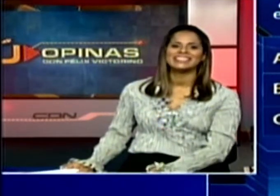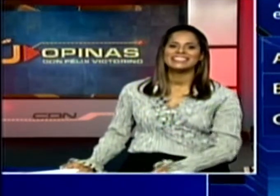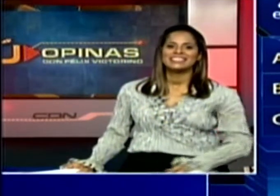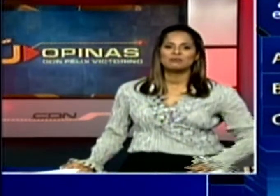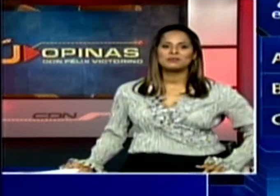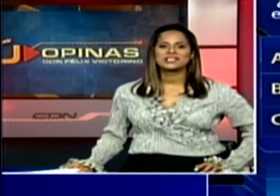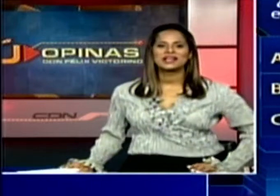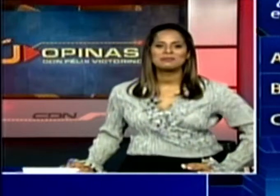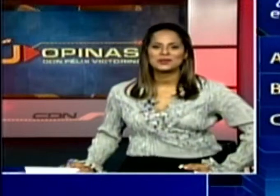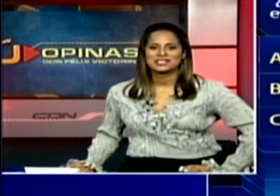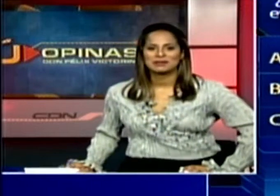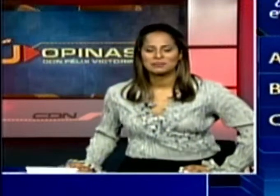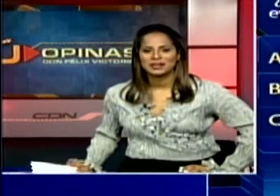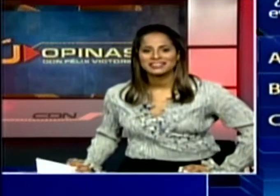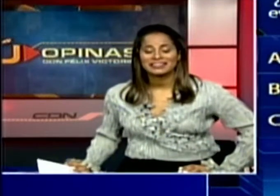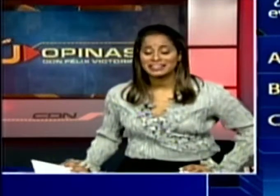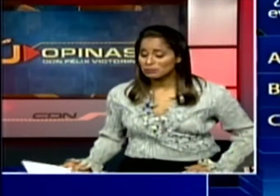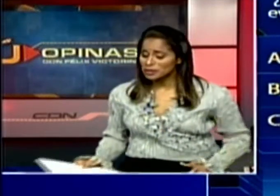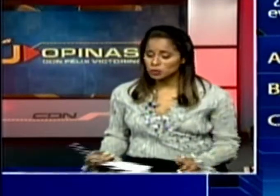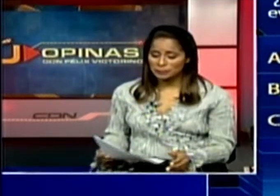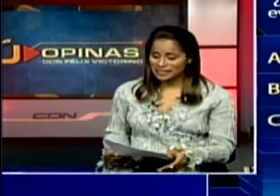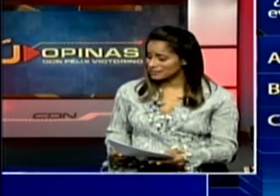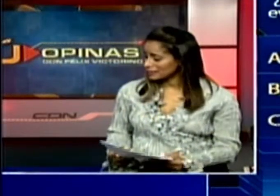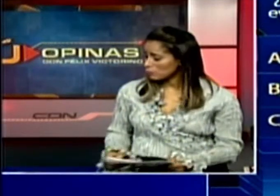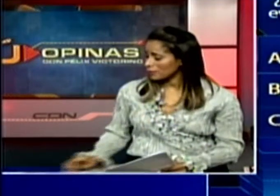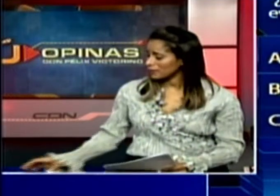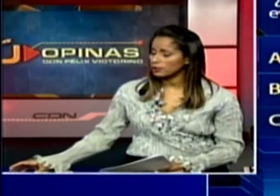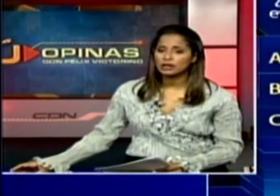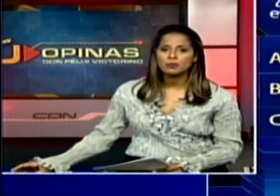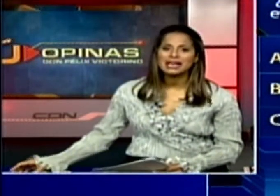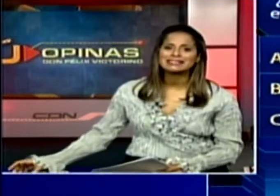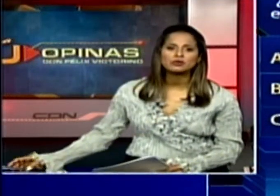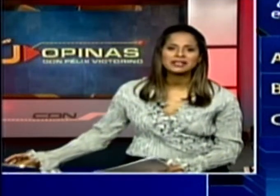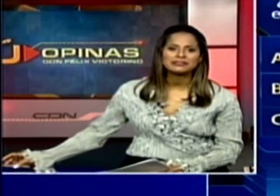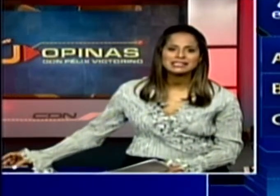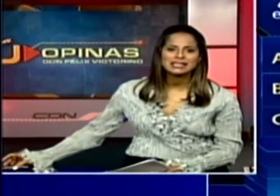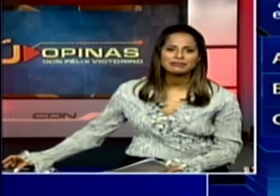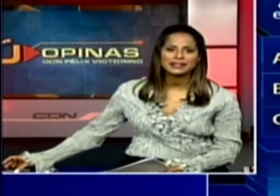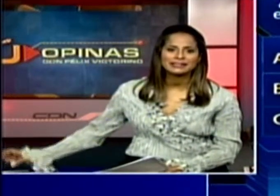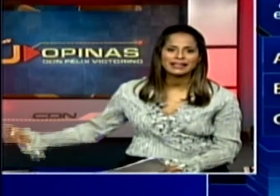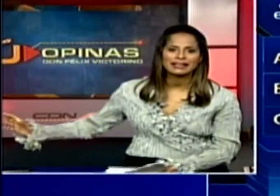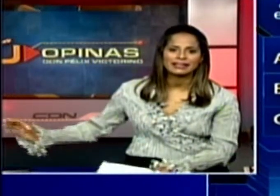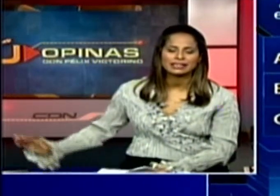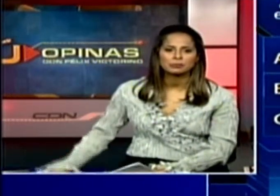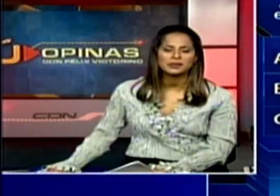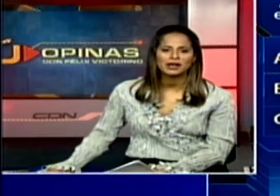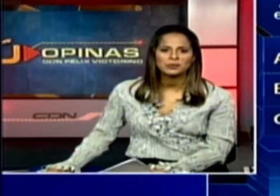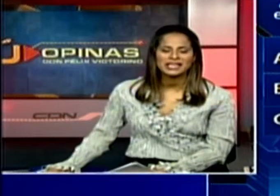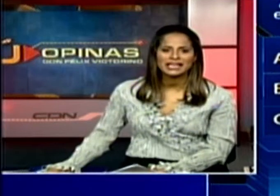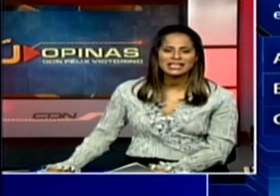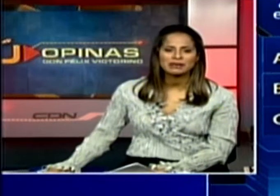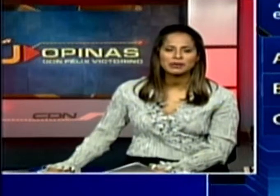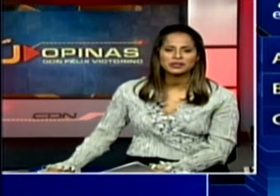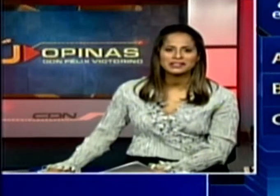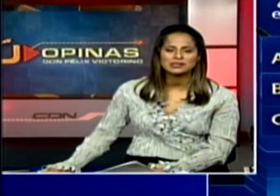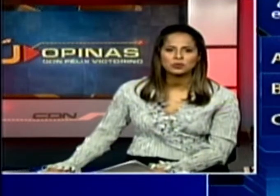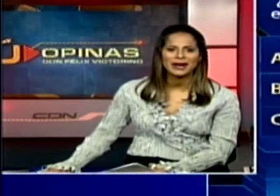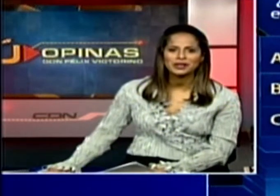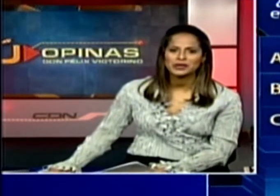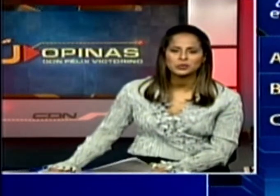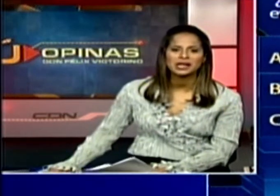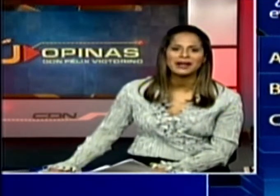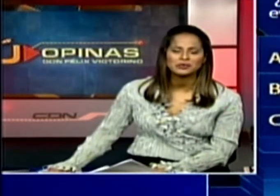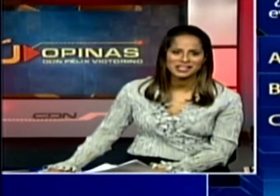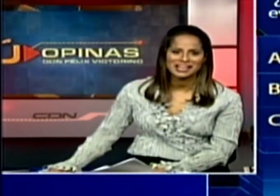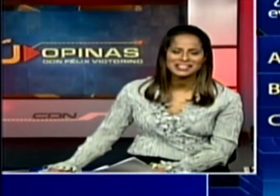llamada. Vamos ahora a la próxima. Buenas tardes. Estamos en Tu Opinas y estamos hablando de cómo la segunda fase enfrenta a República Dominicana y qué ven ustedes en sus